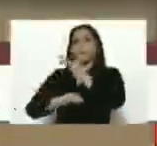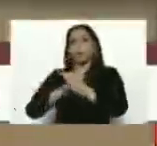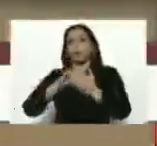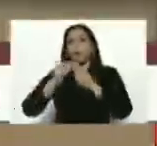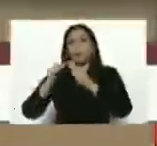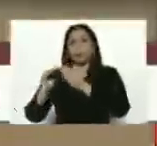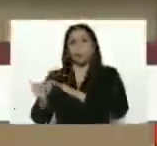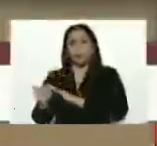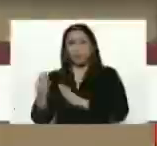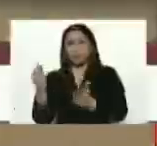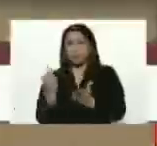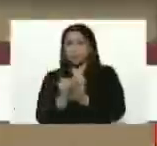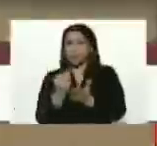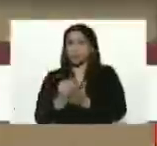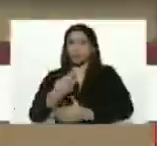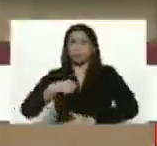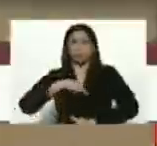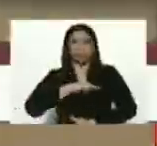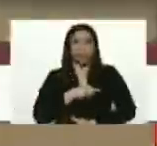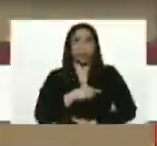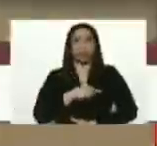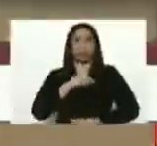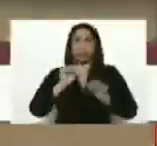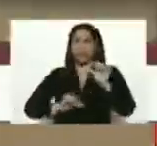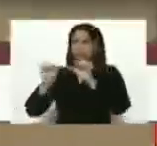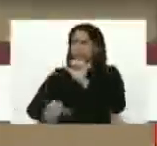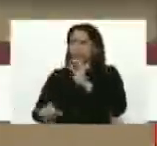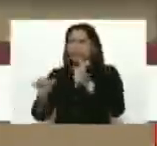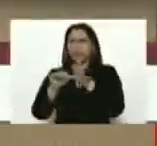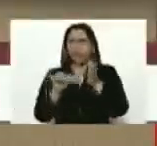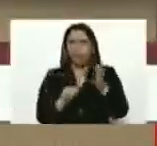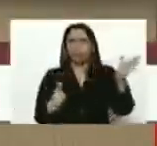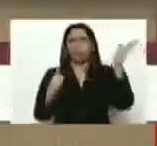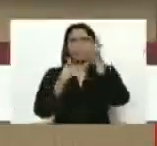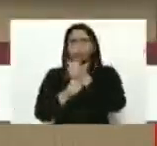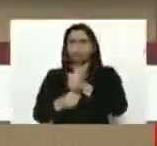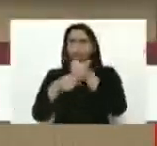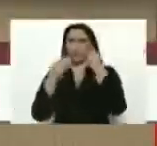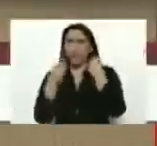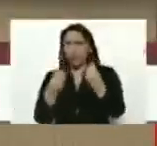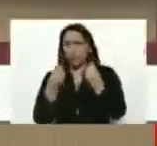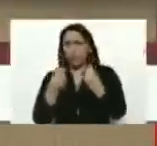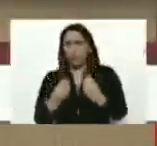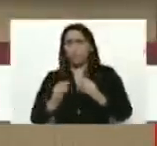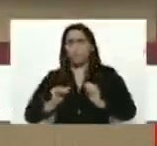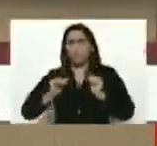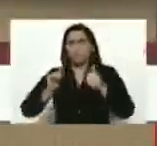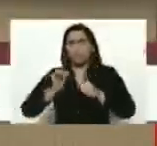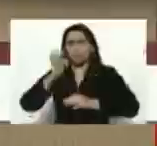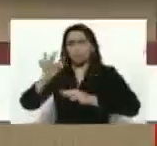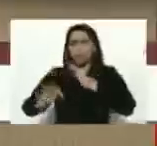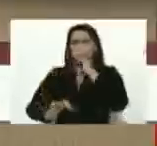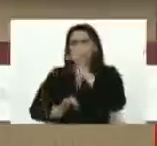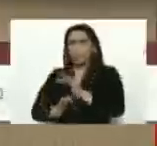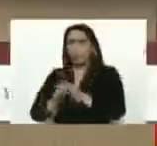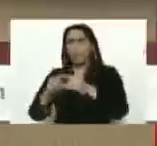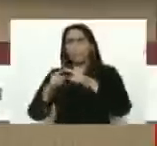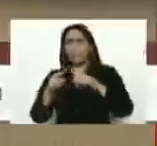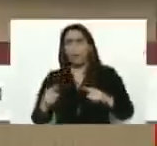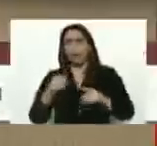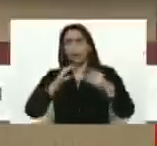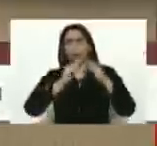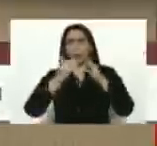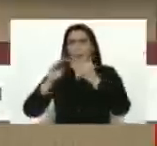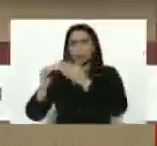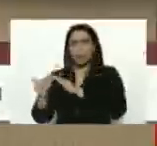comunitaria, siempre damos los detalles, dónde han sido localizados, cómo se originaron esos casos, para que las